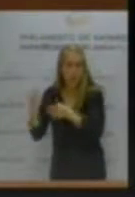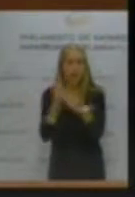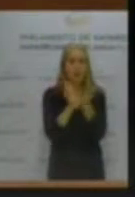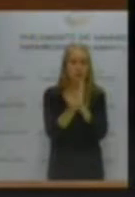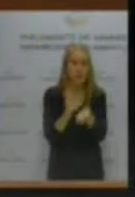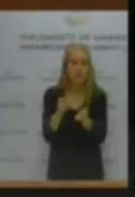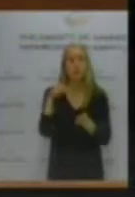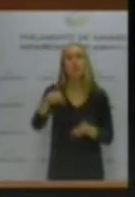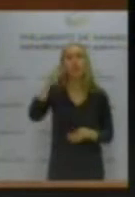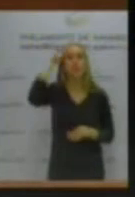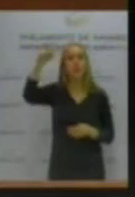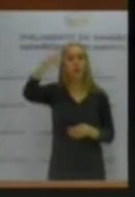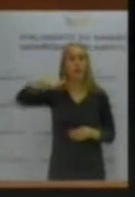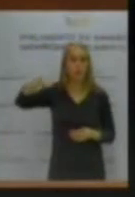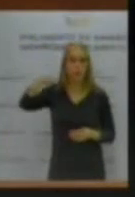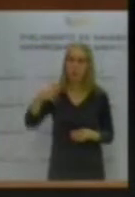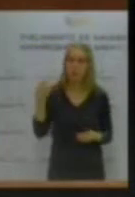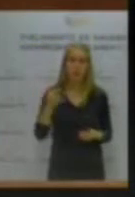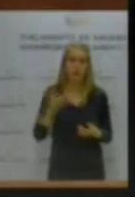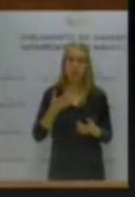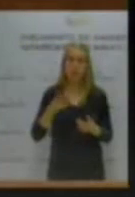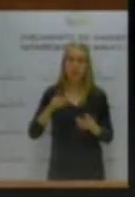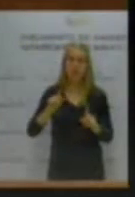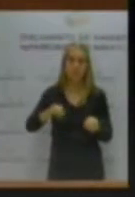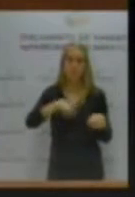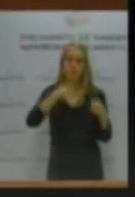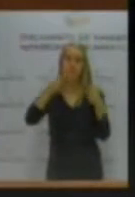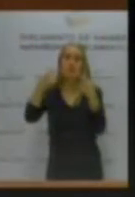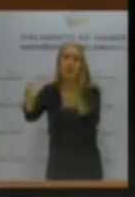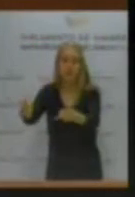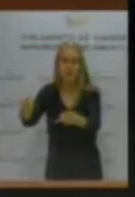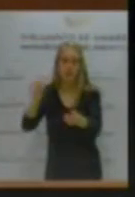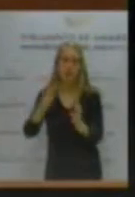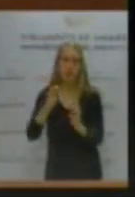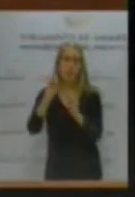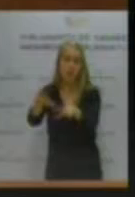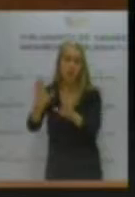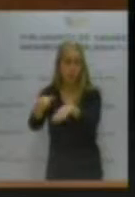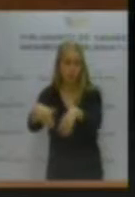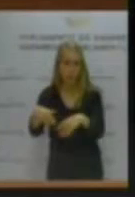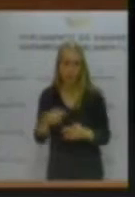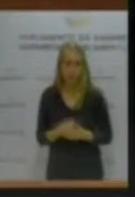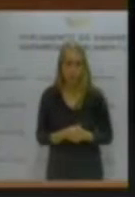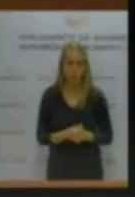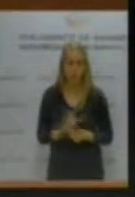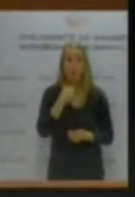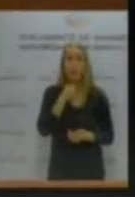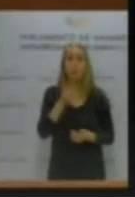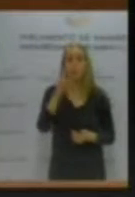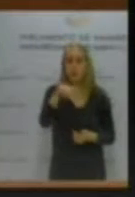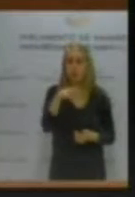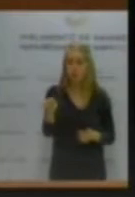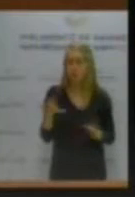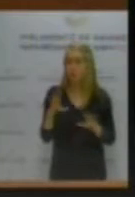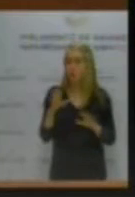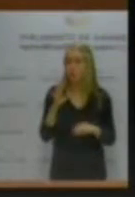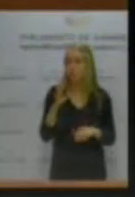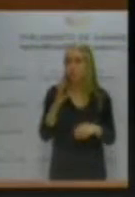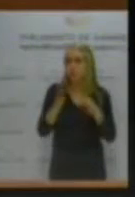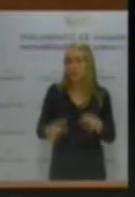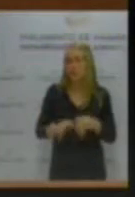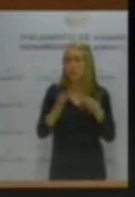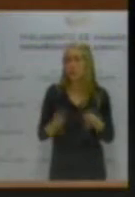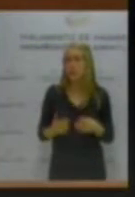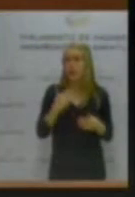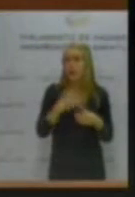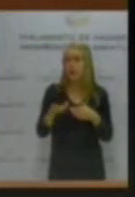estas mancomunidades las que deban llevar al vertedero el residuo final? Siempre existirá, nos guste o no nos guste, siempre existirá una parte del